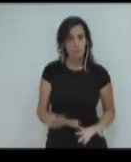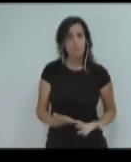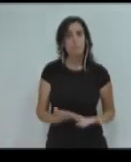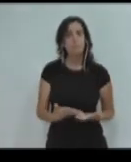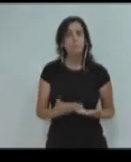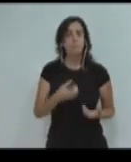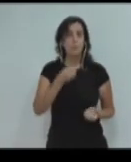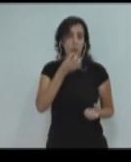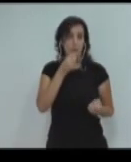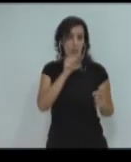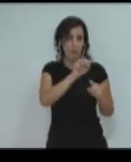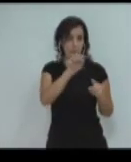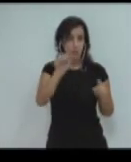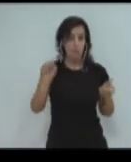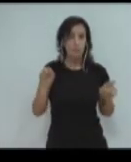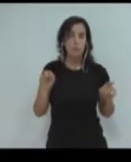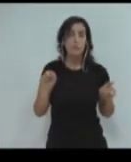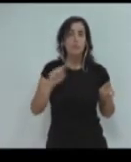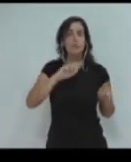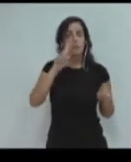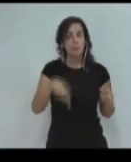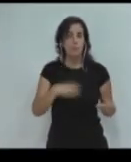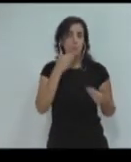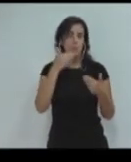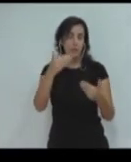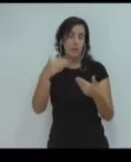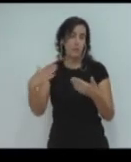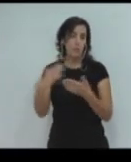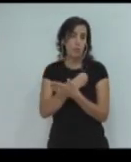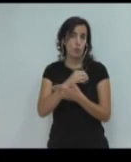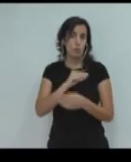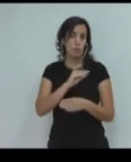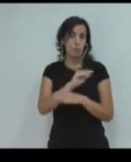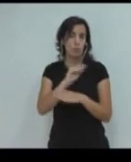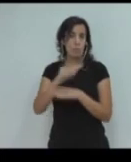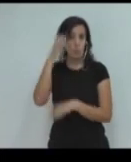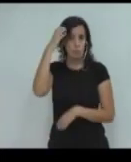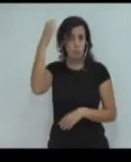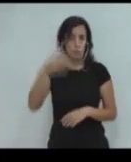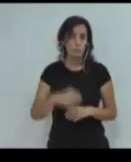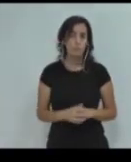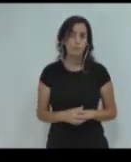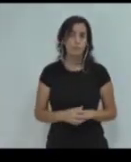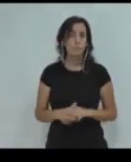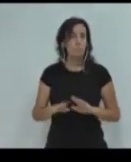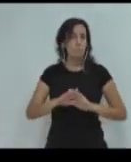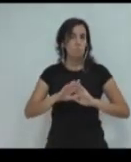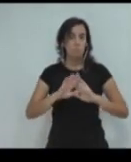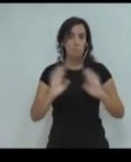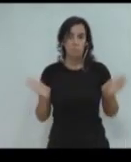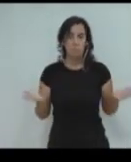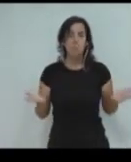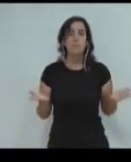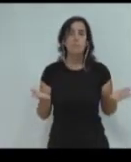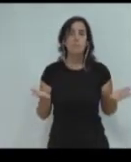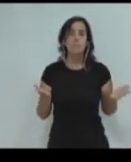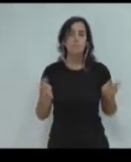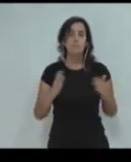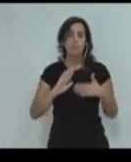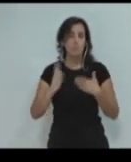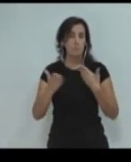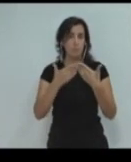vuestros comentarios, y también dar las gracias a todos nuestros patronos, ¿no? Y bueno, pues sin más, damos